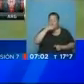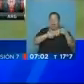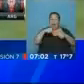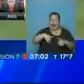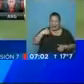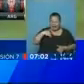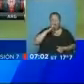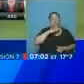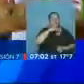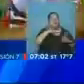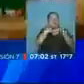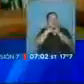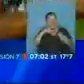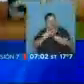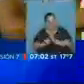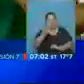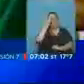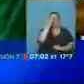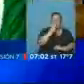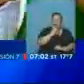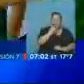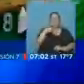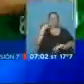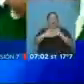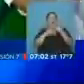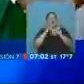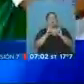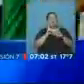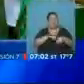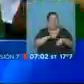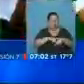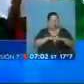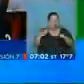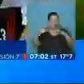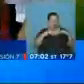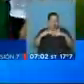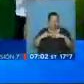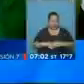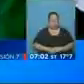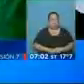local, Boca, Central y San Lorenzo jugarán a la misma hora.